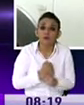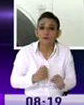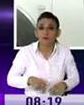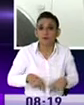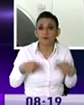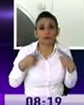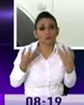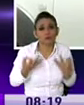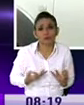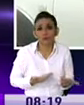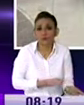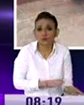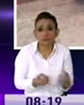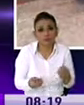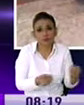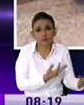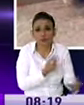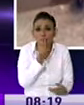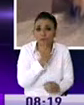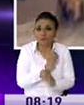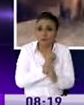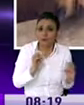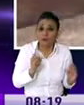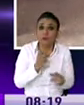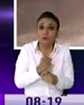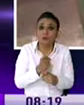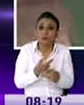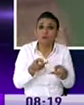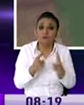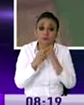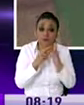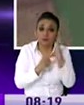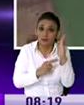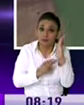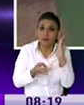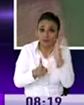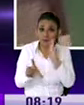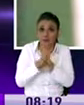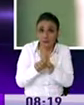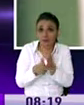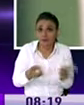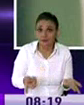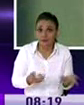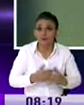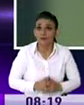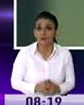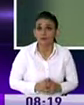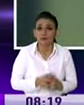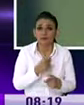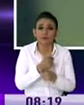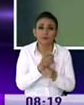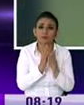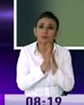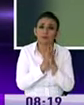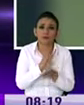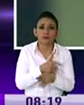es justo la vida que están teniendo. Y para eso también hay una reglamentación y para eso también hay leyes. Así que apelamos a la autoridad para que nos ayude